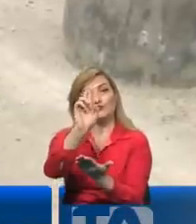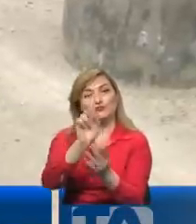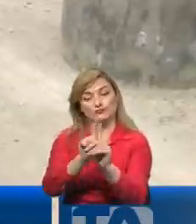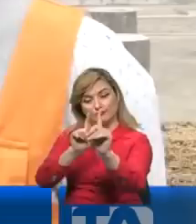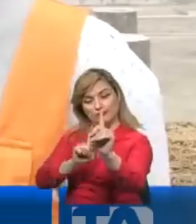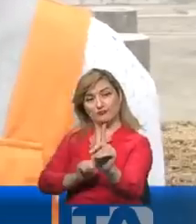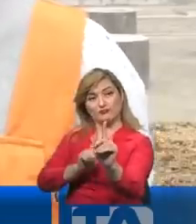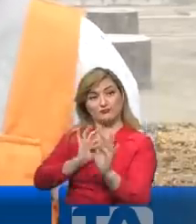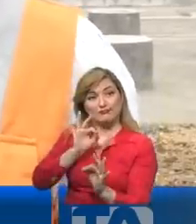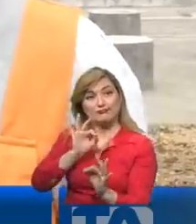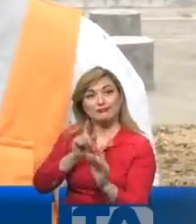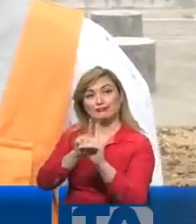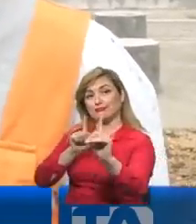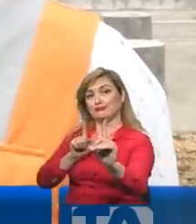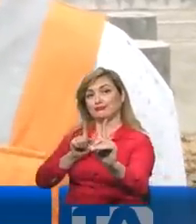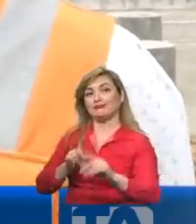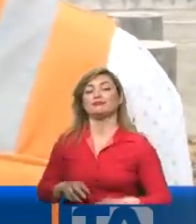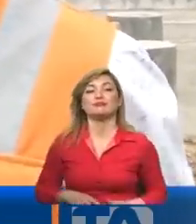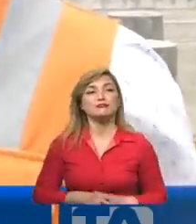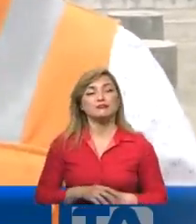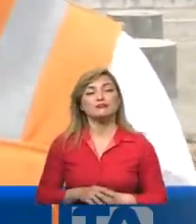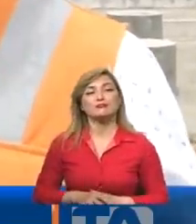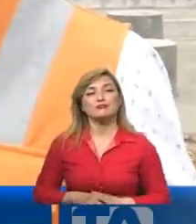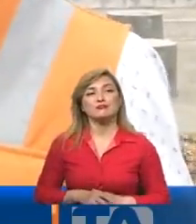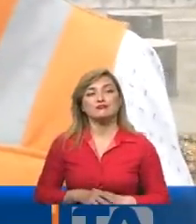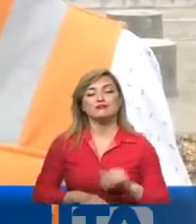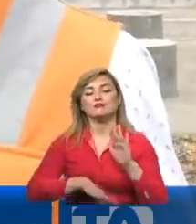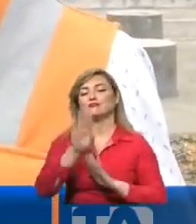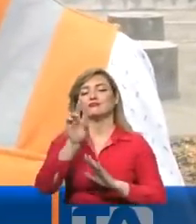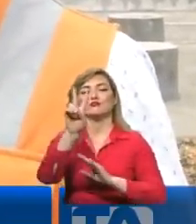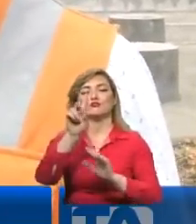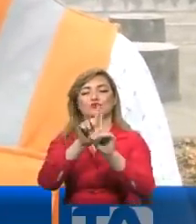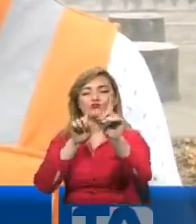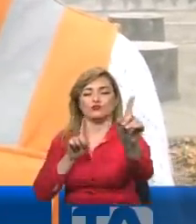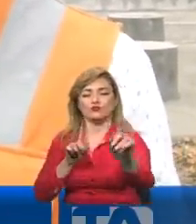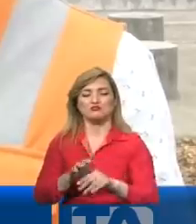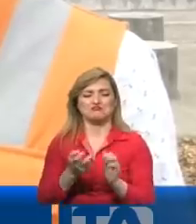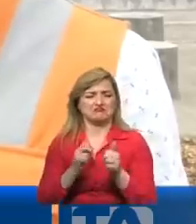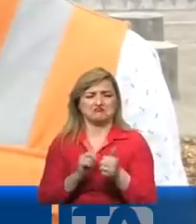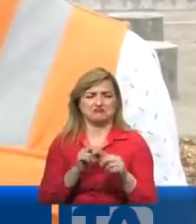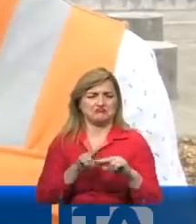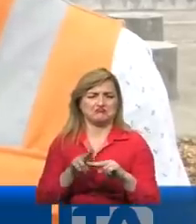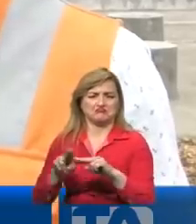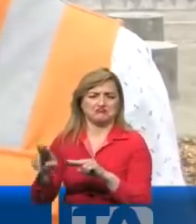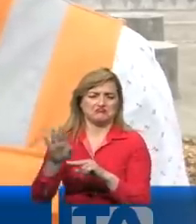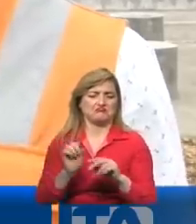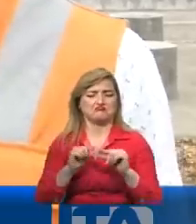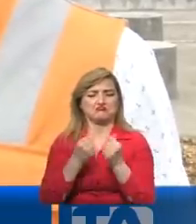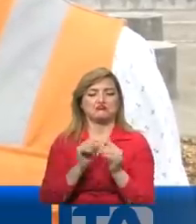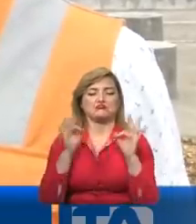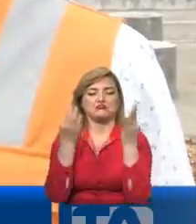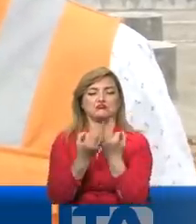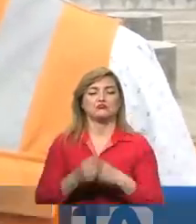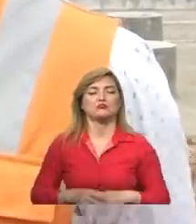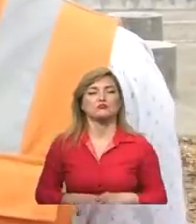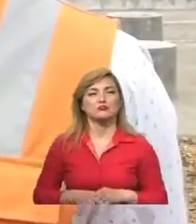de bioseguridad. La distancia entre las bancas está a más de 2 metros, ¿no es cierto? Entonces no habría problema entre estos núcleos familiares. Y las